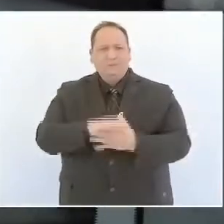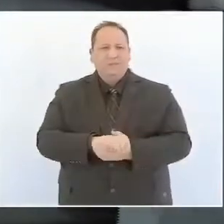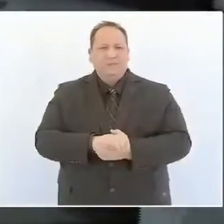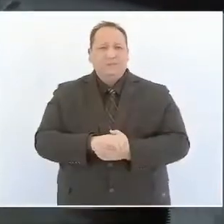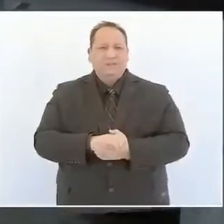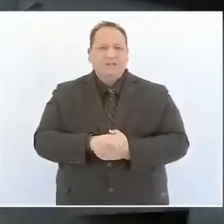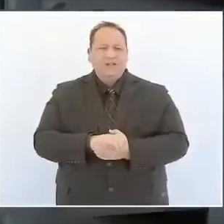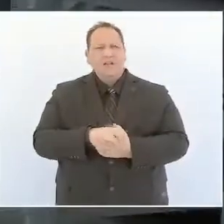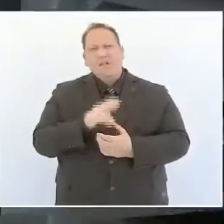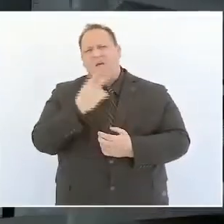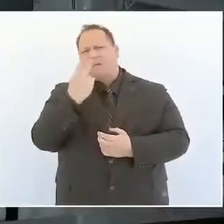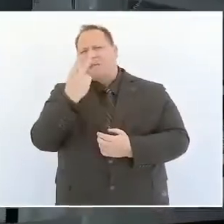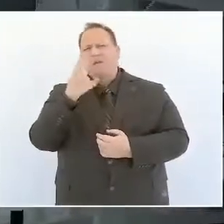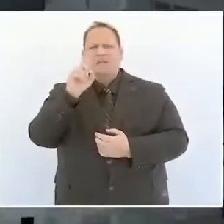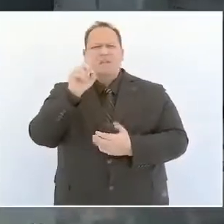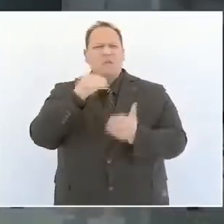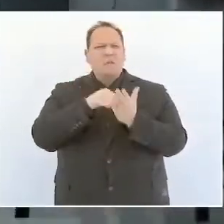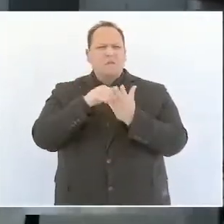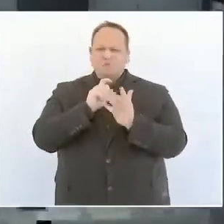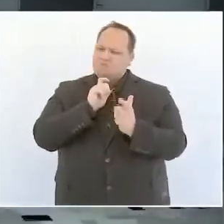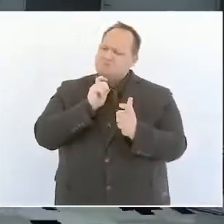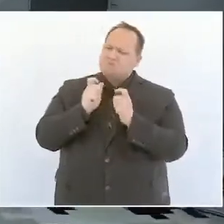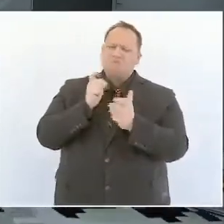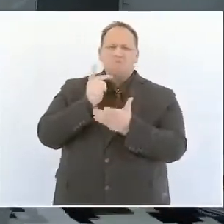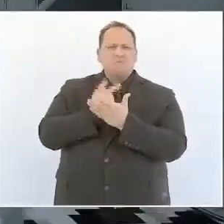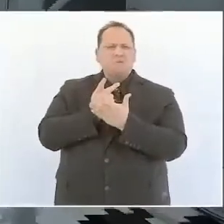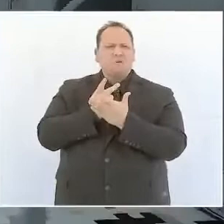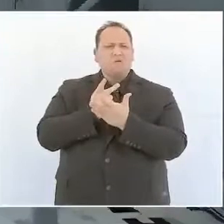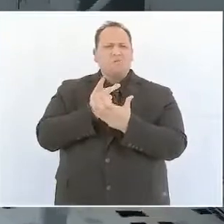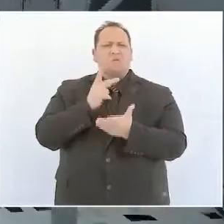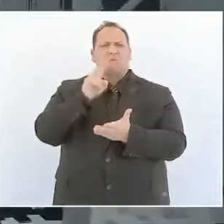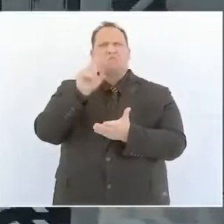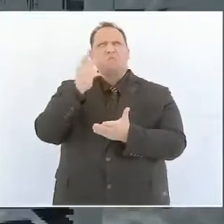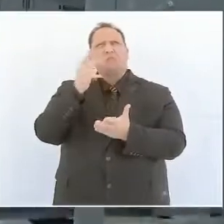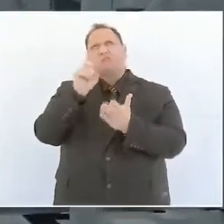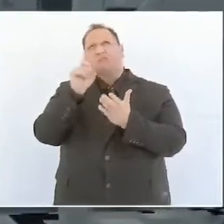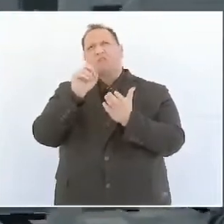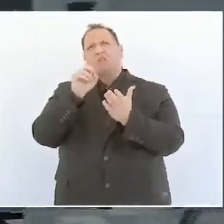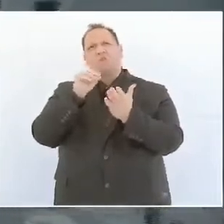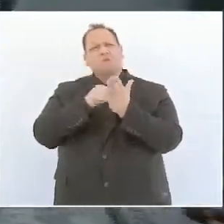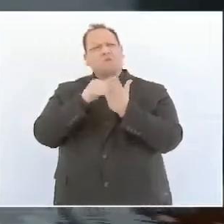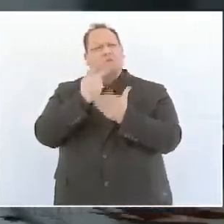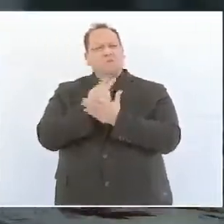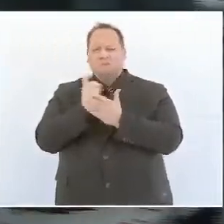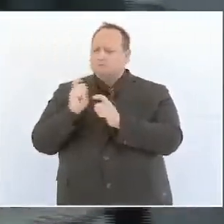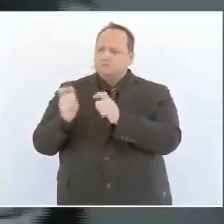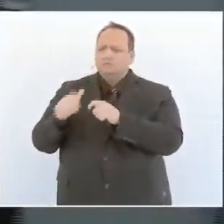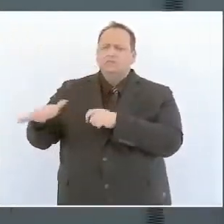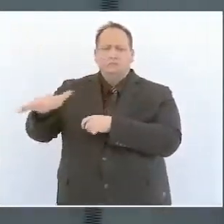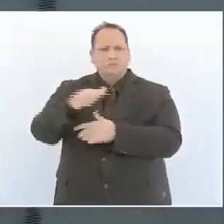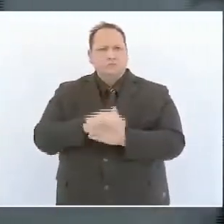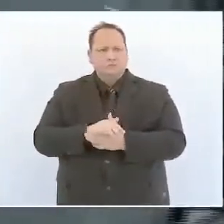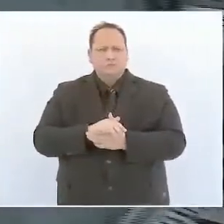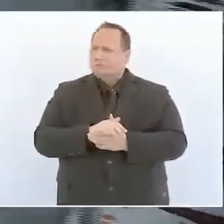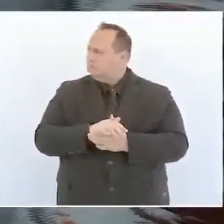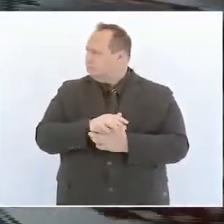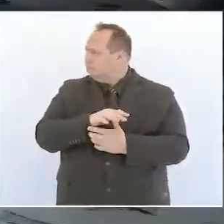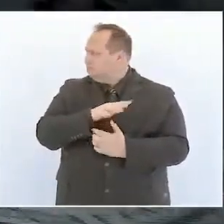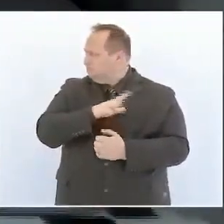25, 30 millones de pesos, más o menos, ¿no? ¿O estoy mal,